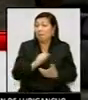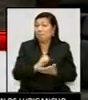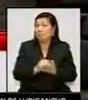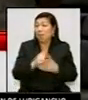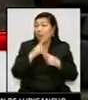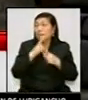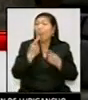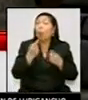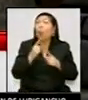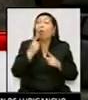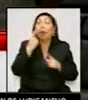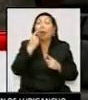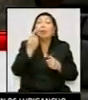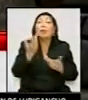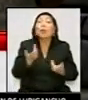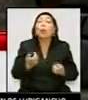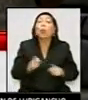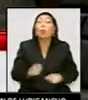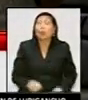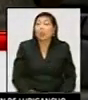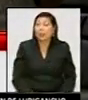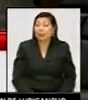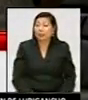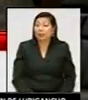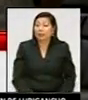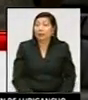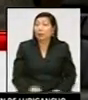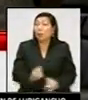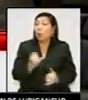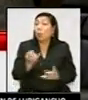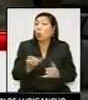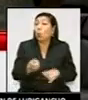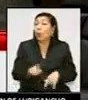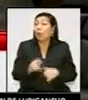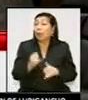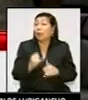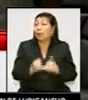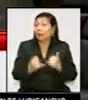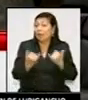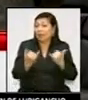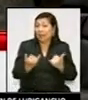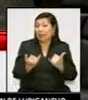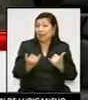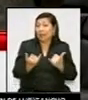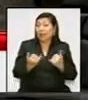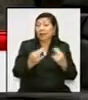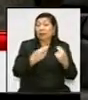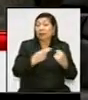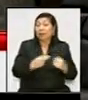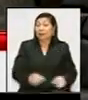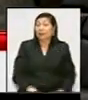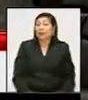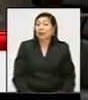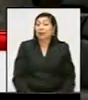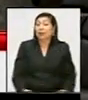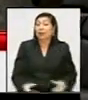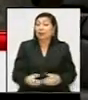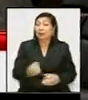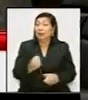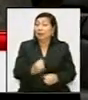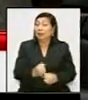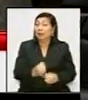después, ¿cuándo se va a ver? Y va a haber una fecha de vencimiento, y acá va a ser responsabilidad de la Comisión de